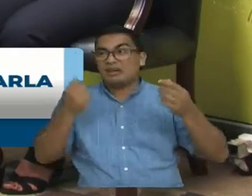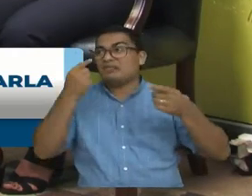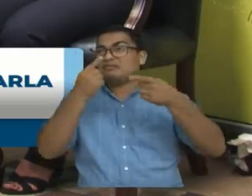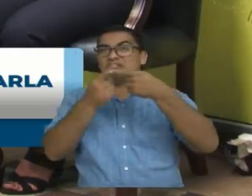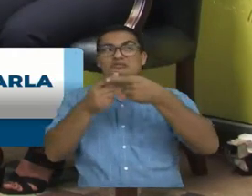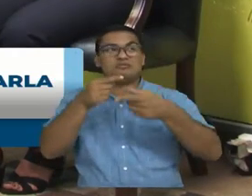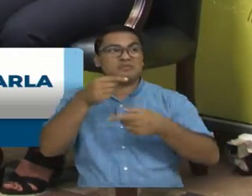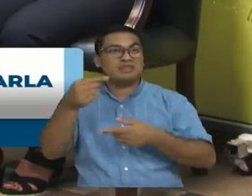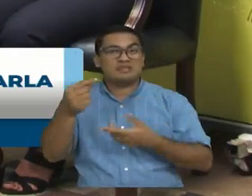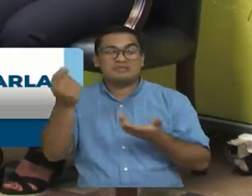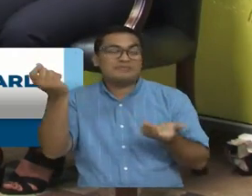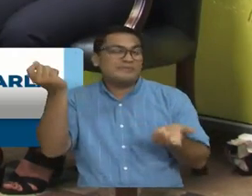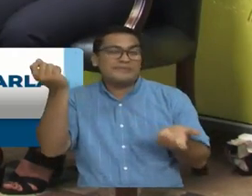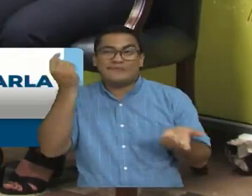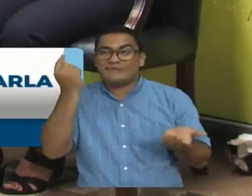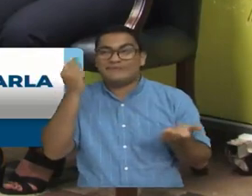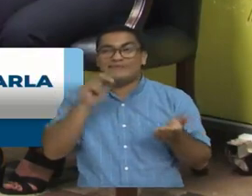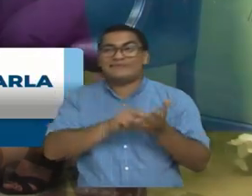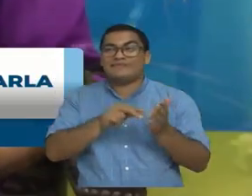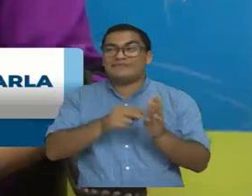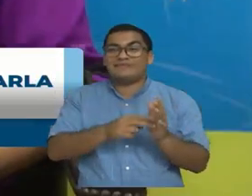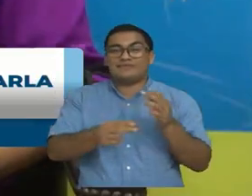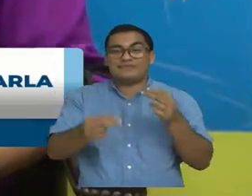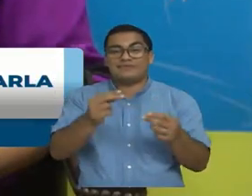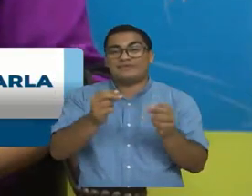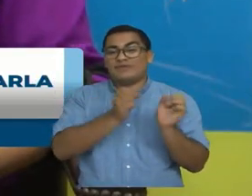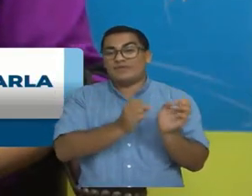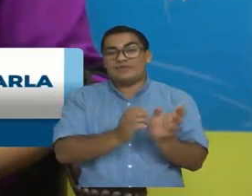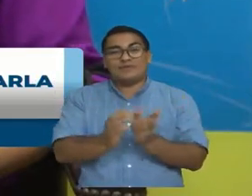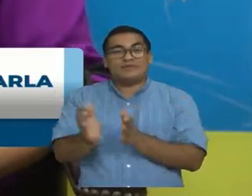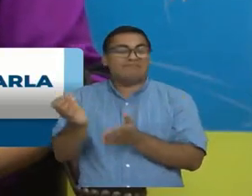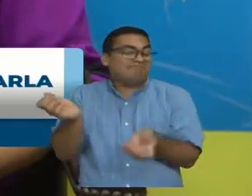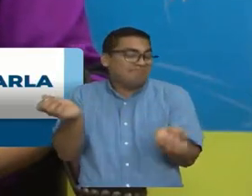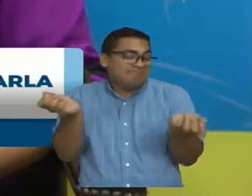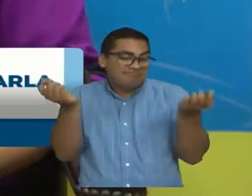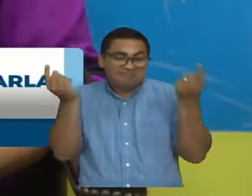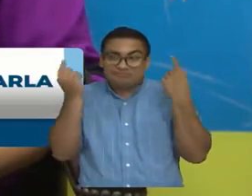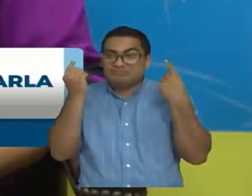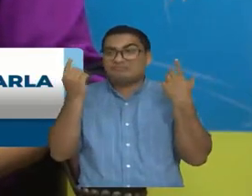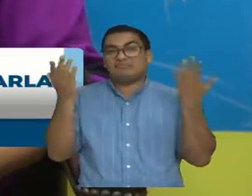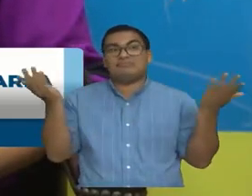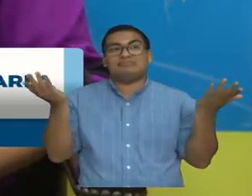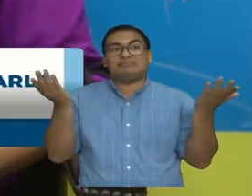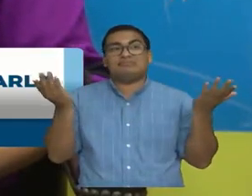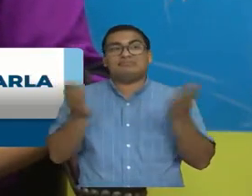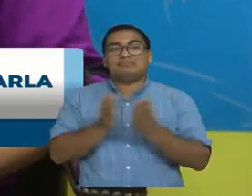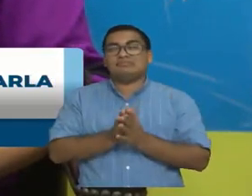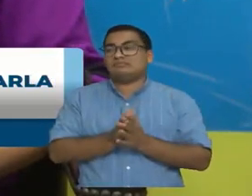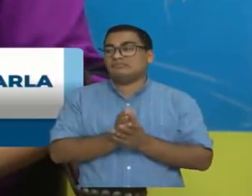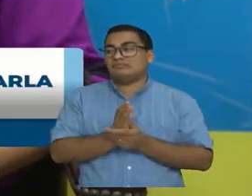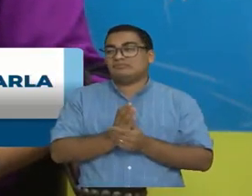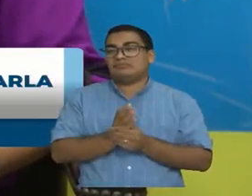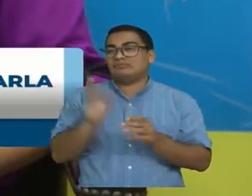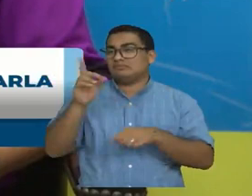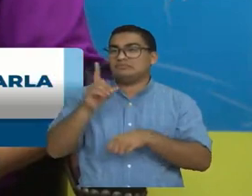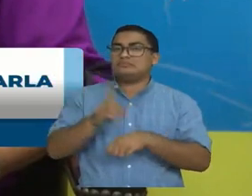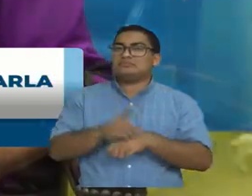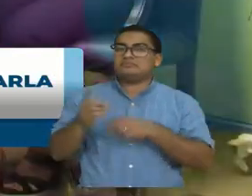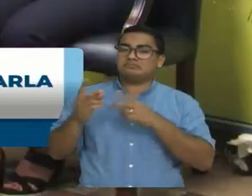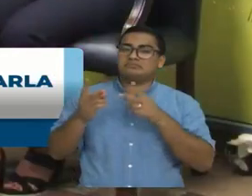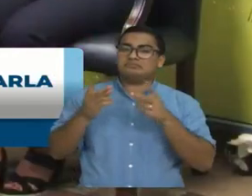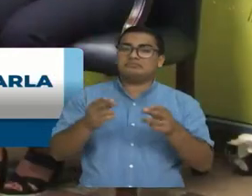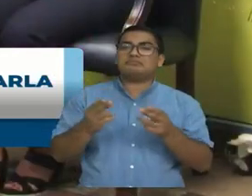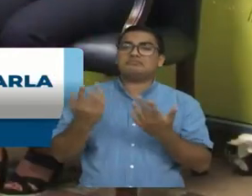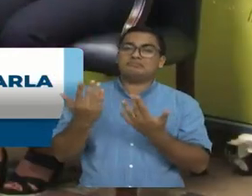cómo colocar los números en orden. Entonces ya ellos todos distorsionan las operaciones. Ok. Doctora, vamos a hacer una